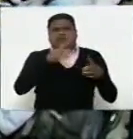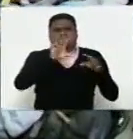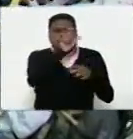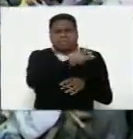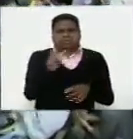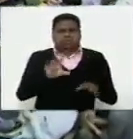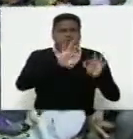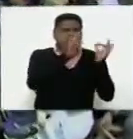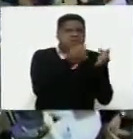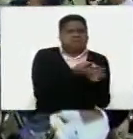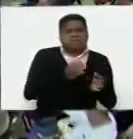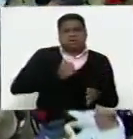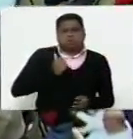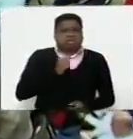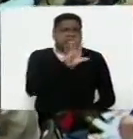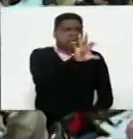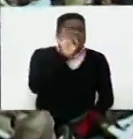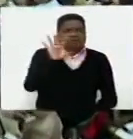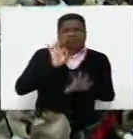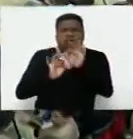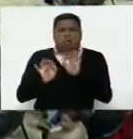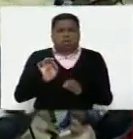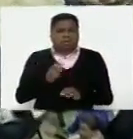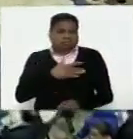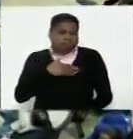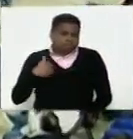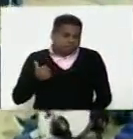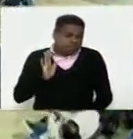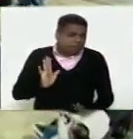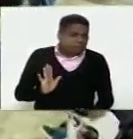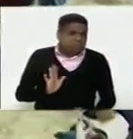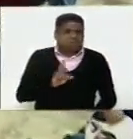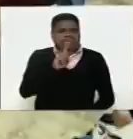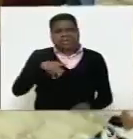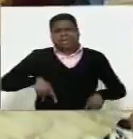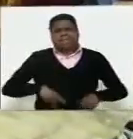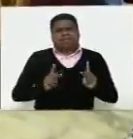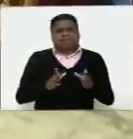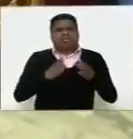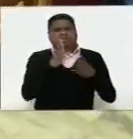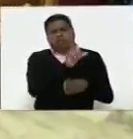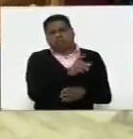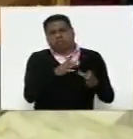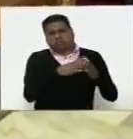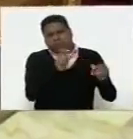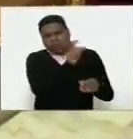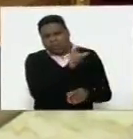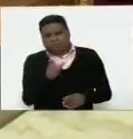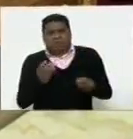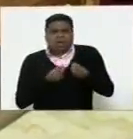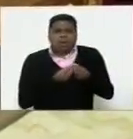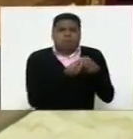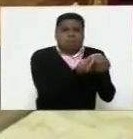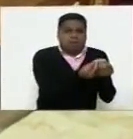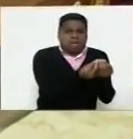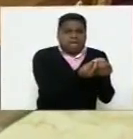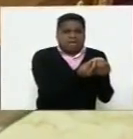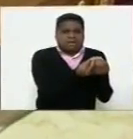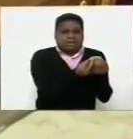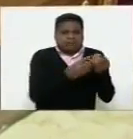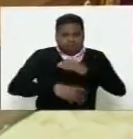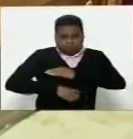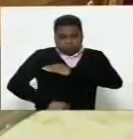Los centros de salud públicos o privados y su personal deben permitir que quienes acompañan a las mujeres puedan desarrollar gestos de